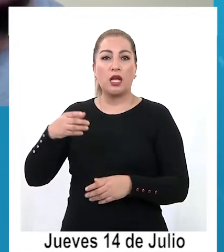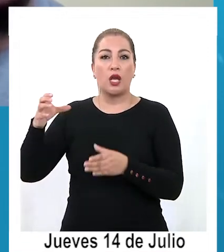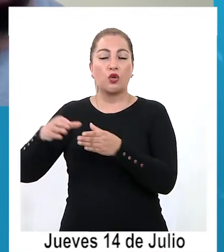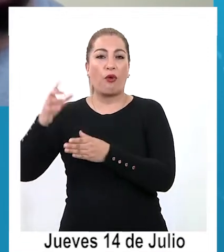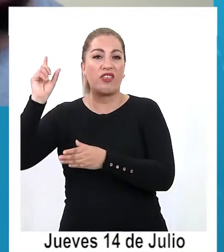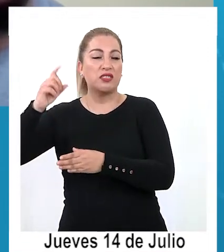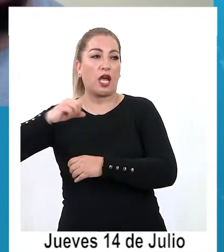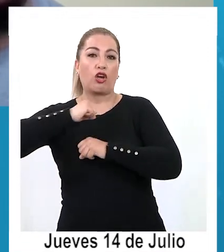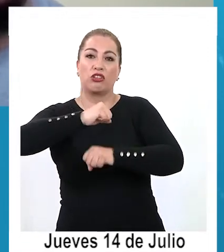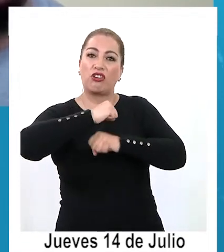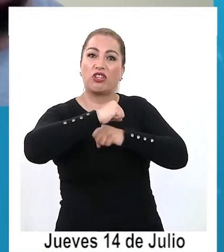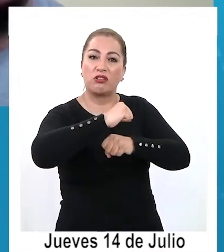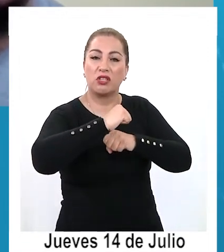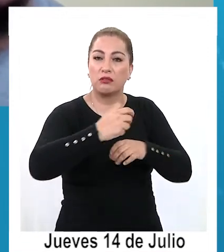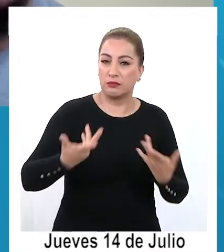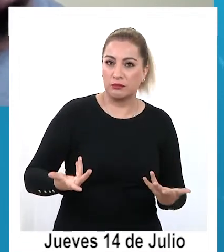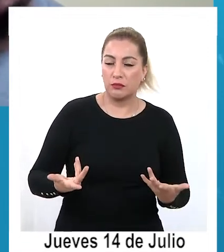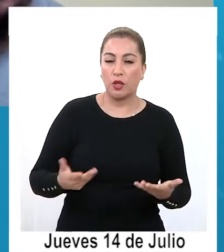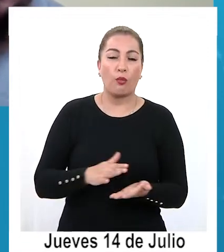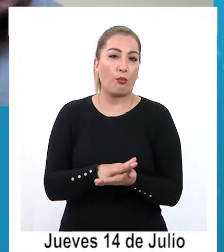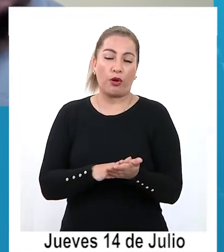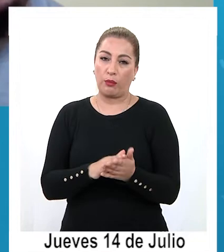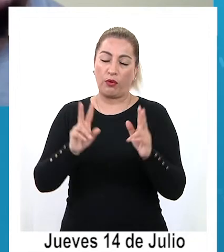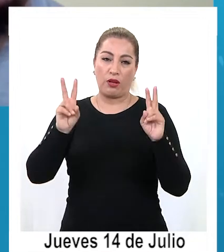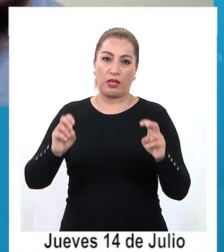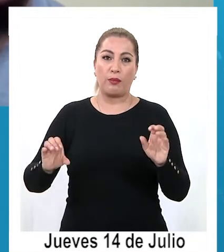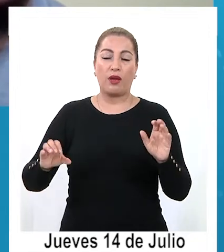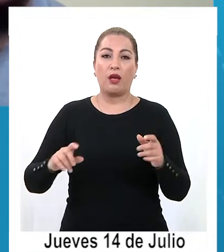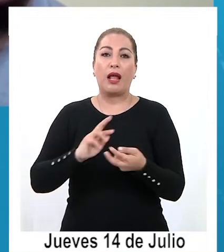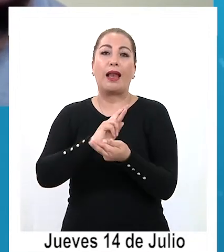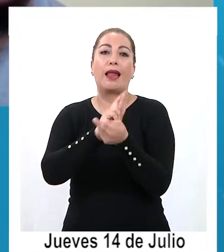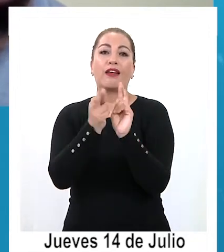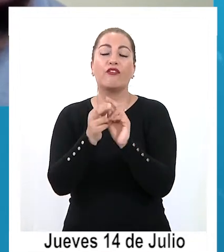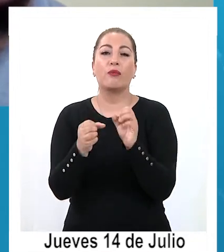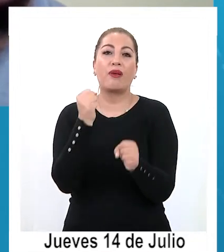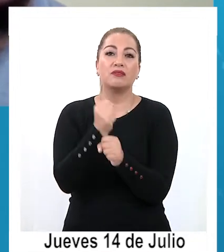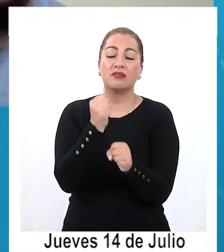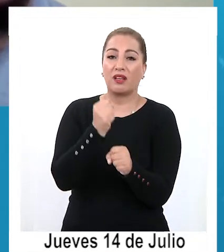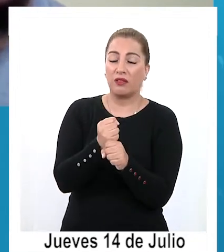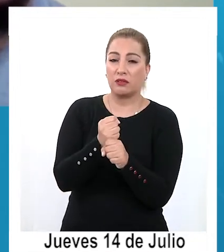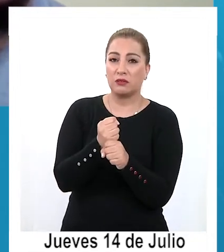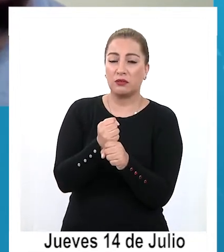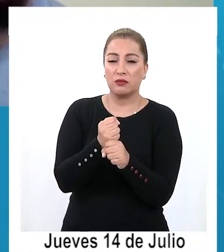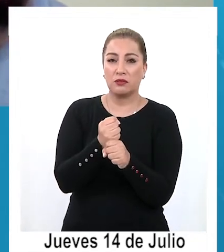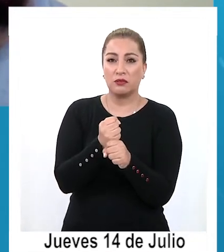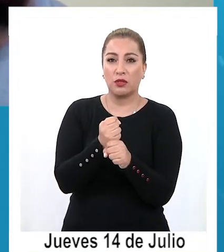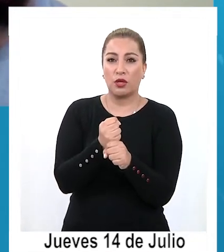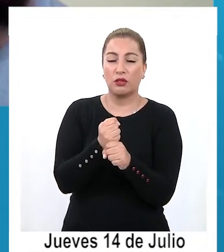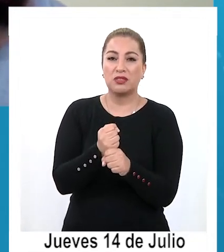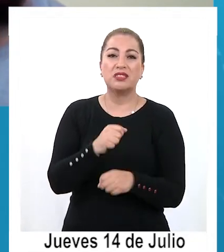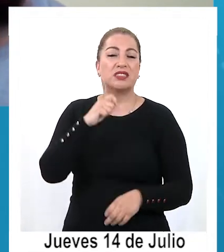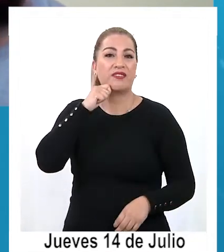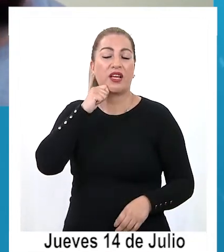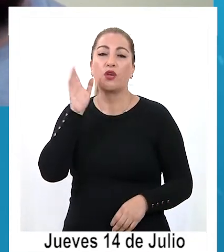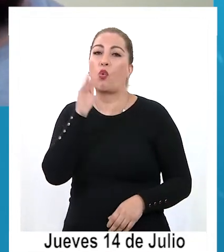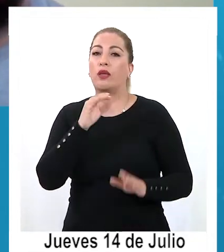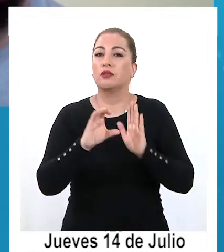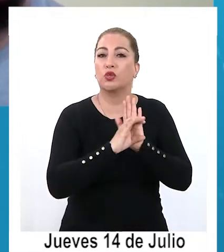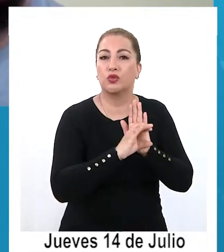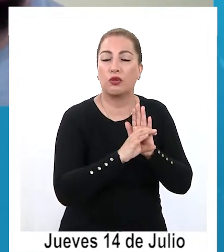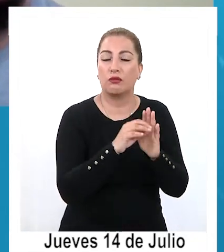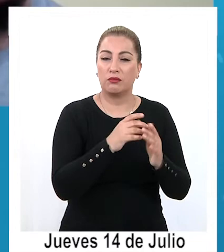Por ejemplo, respecto a la reforma laboral, se dijo que era inconstitucional. Respecto